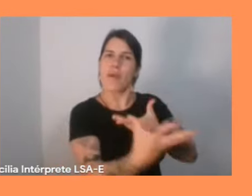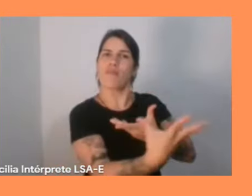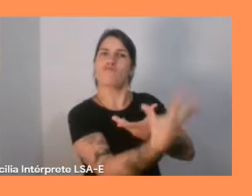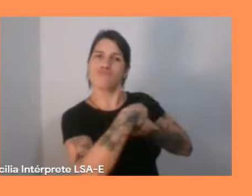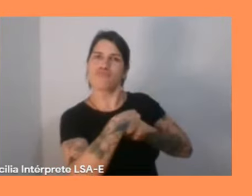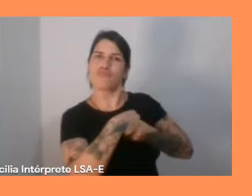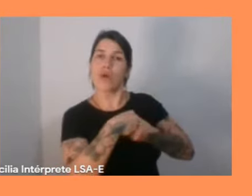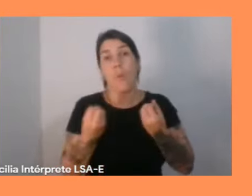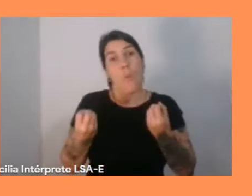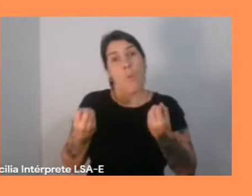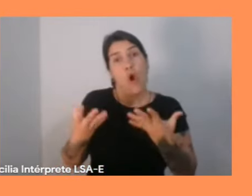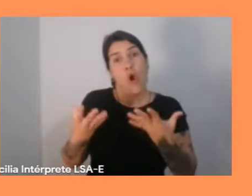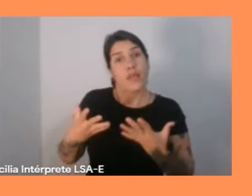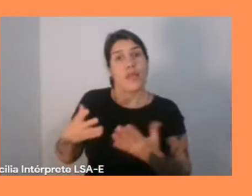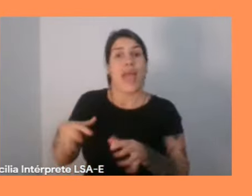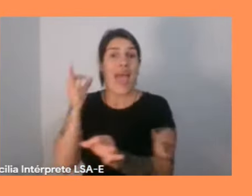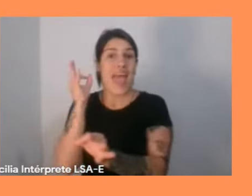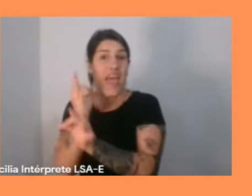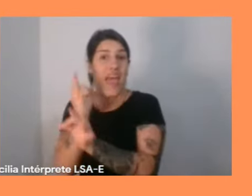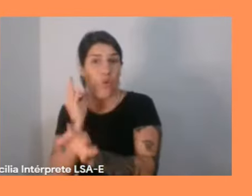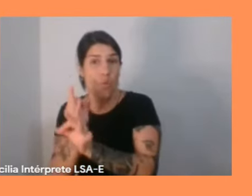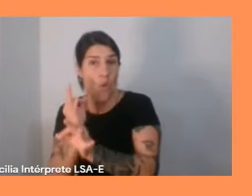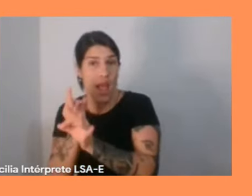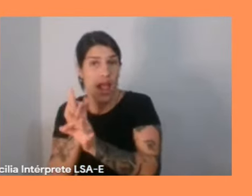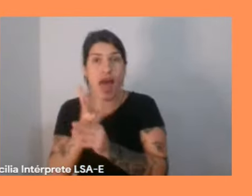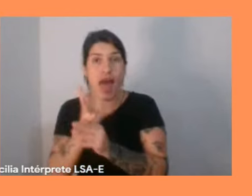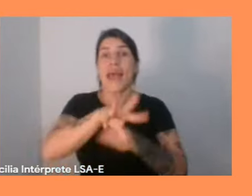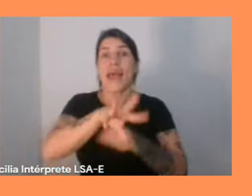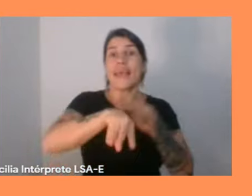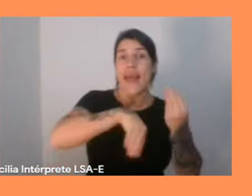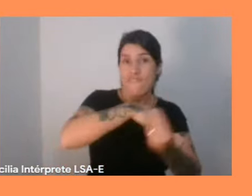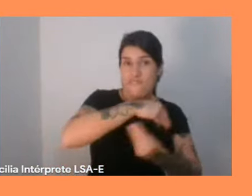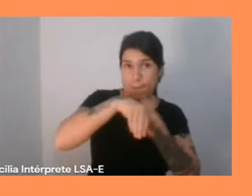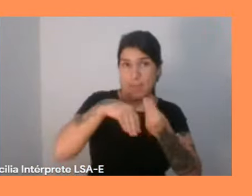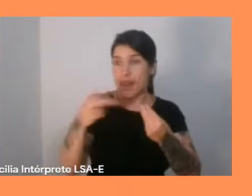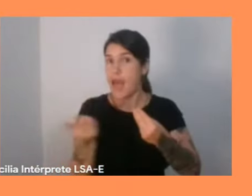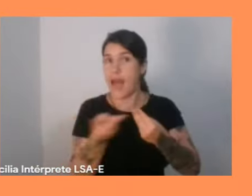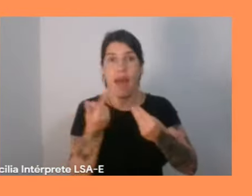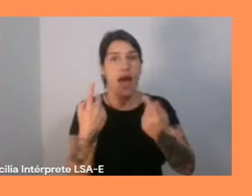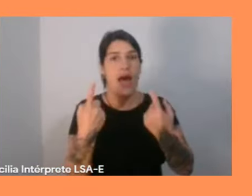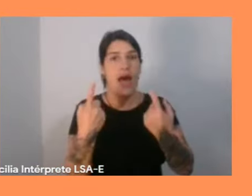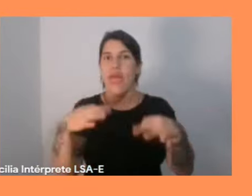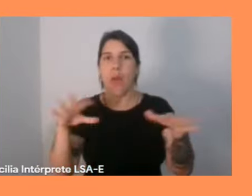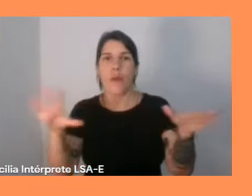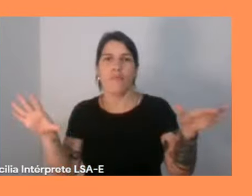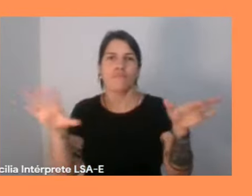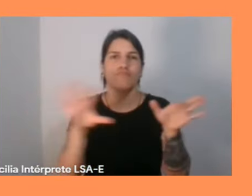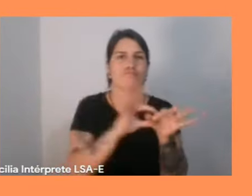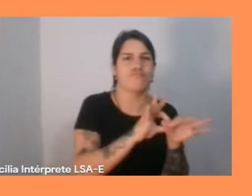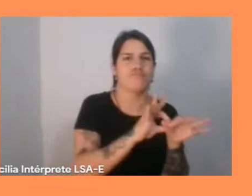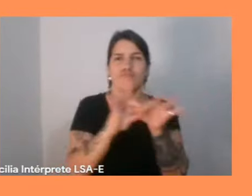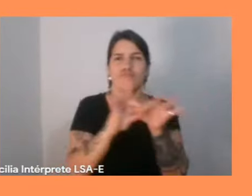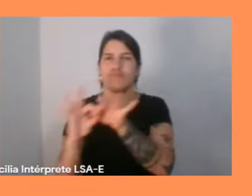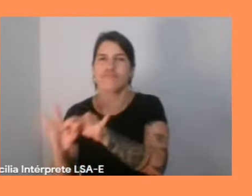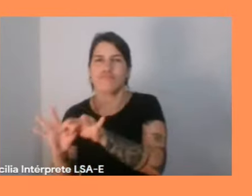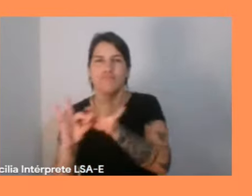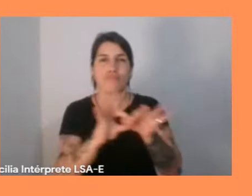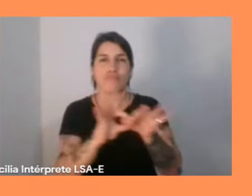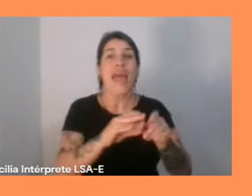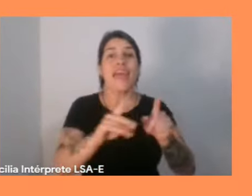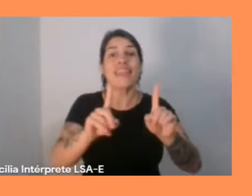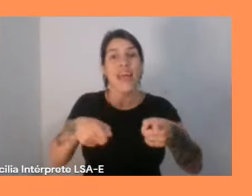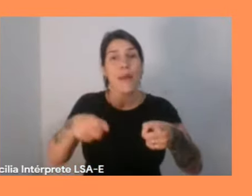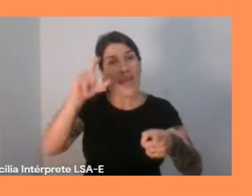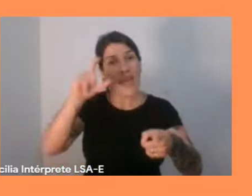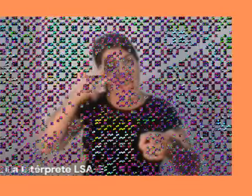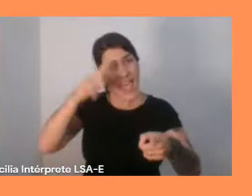en la educación en general, también en la ESI hay responsabilidades diferenciadas. Frente a las